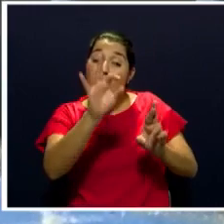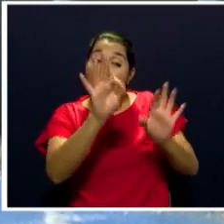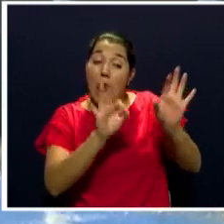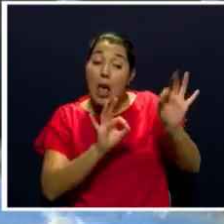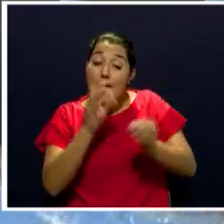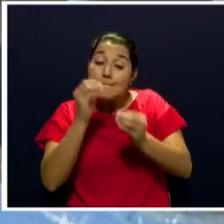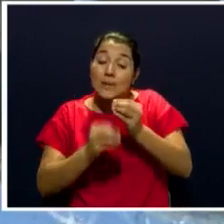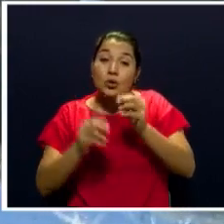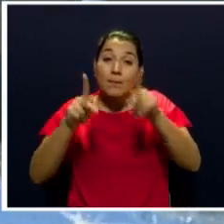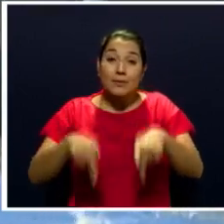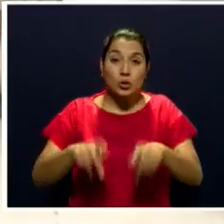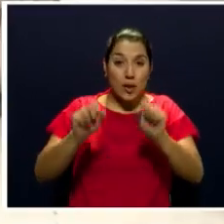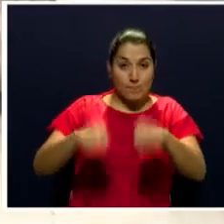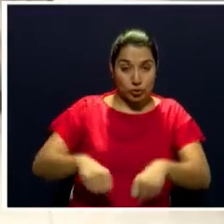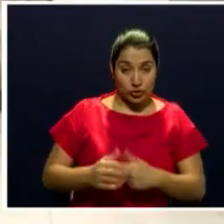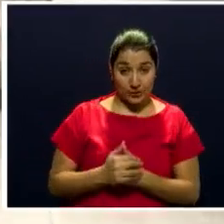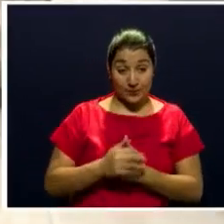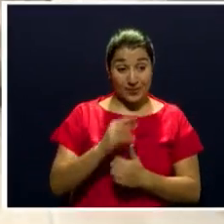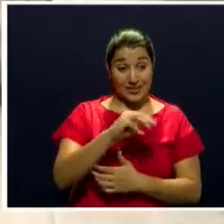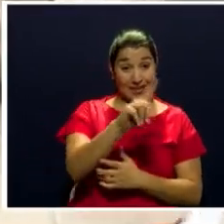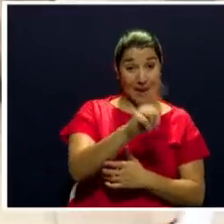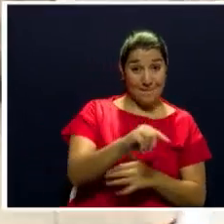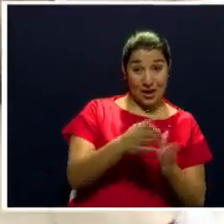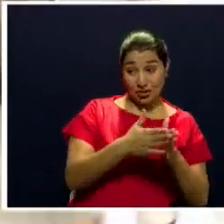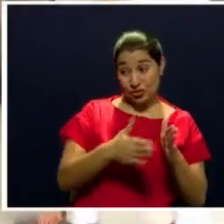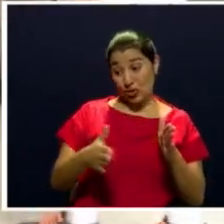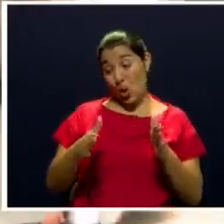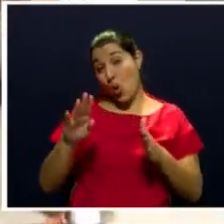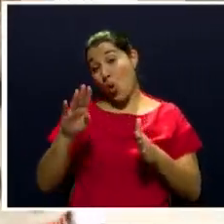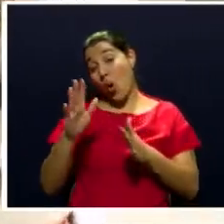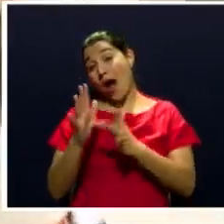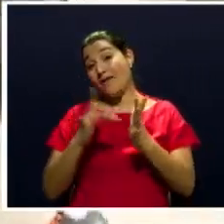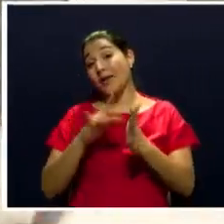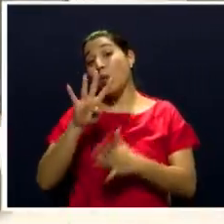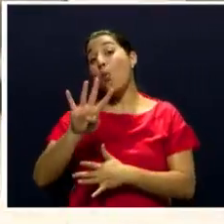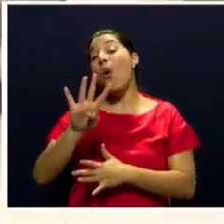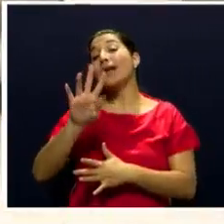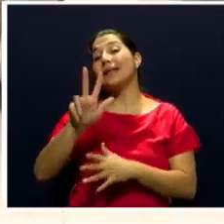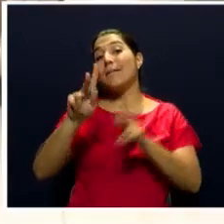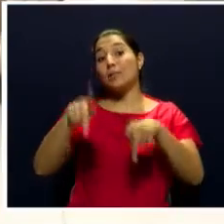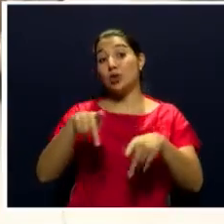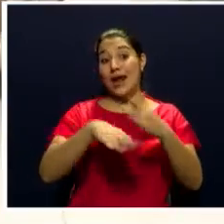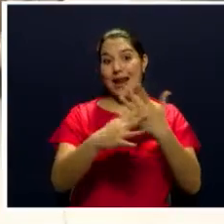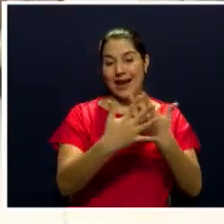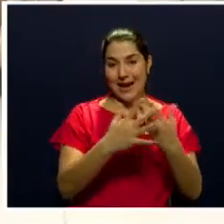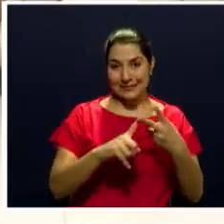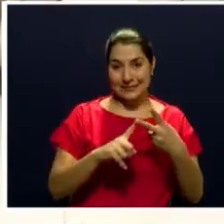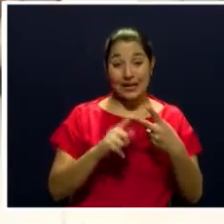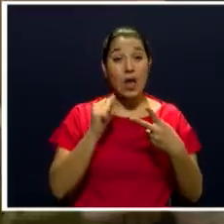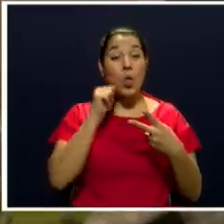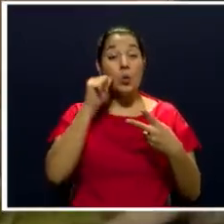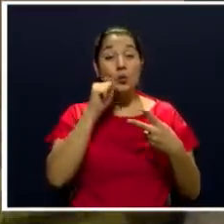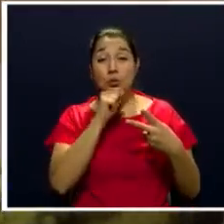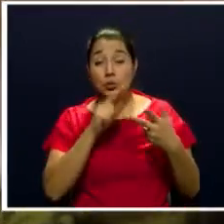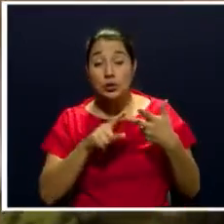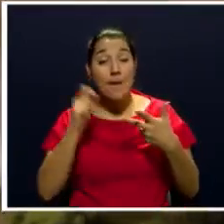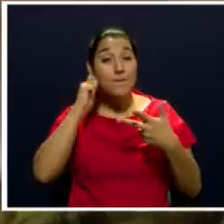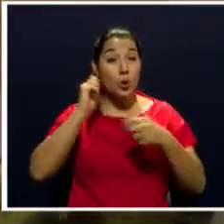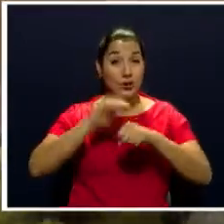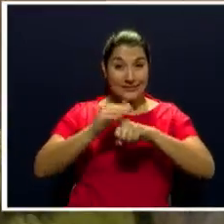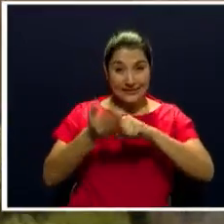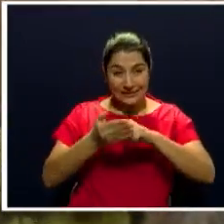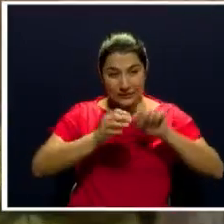personas posibles. Entre marzo y abril, 43 privados de libertad, adultos mayores y mujeres embarazadas fueron valoradas por factores de riesgo ante